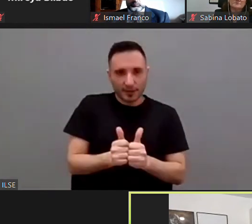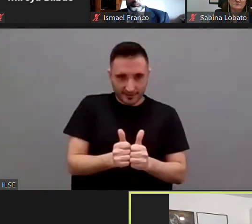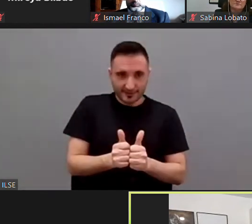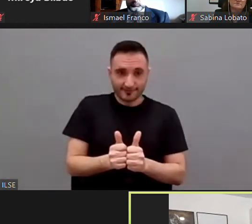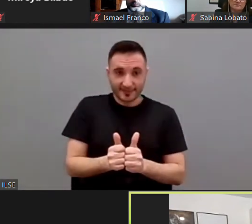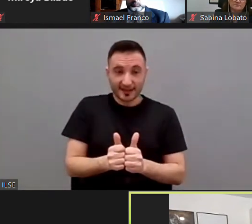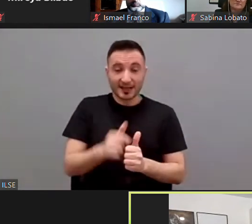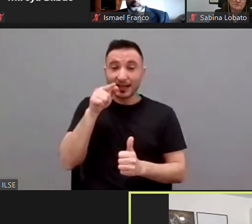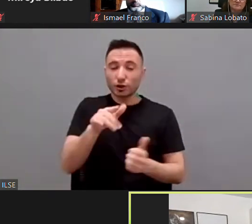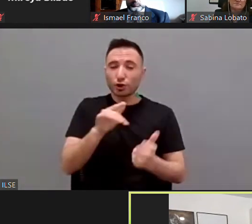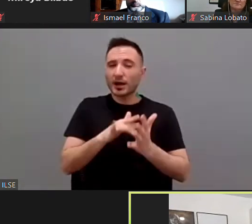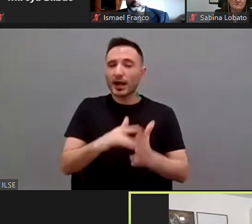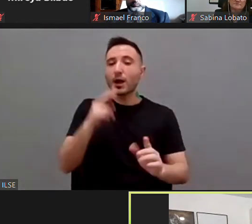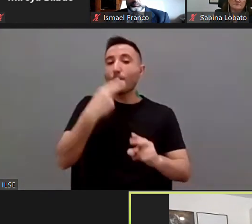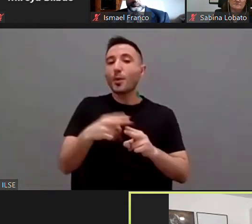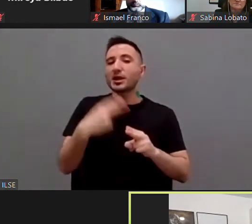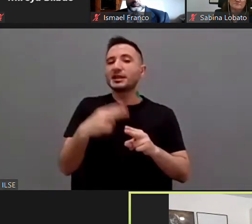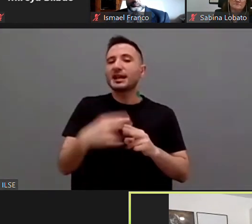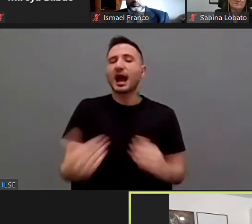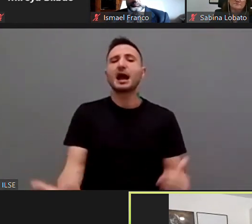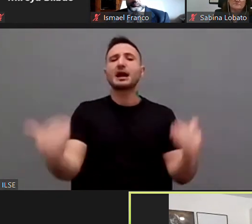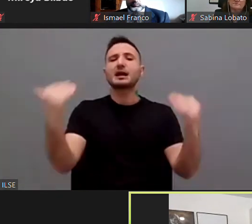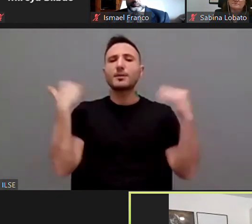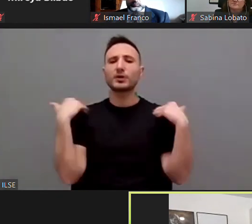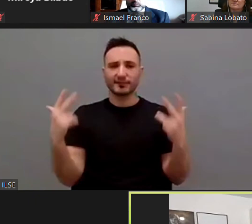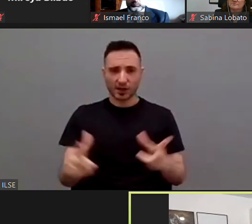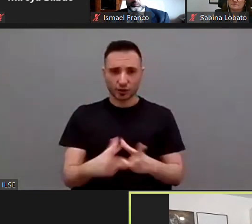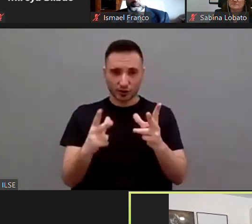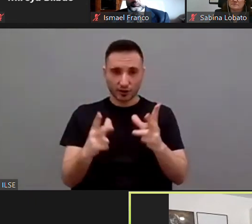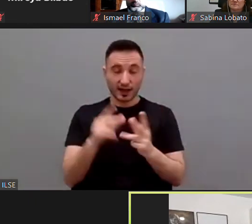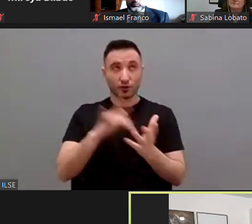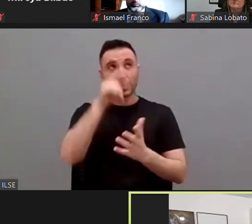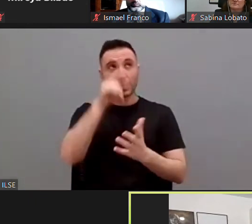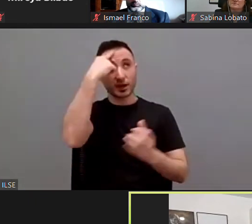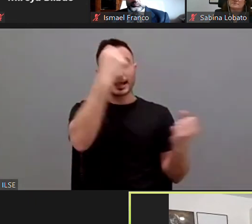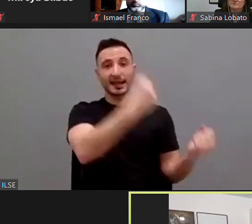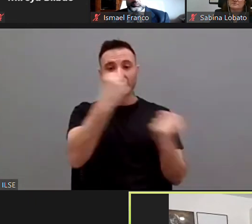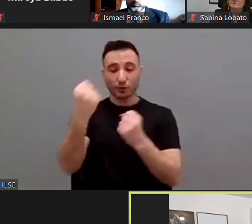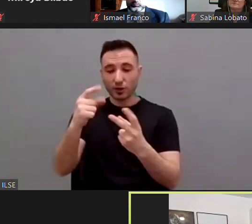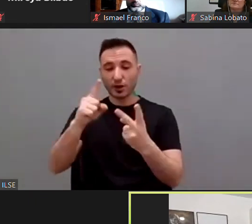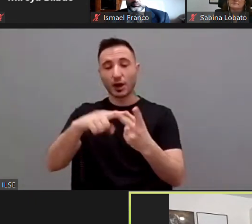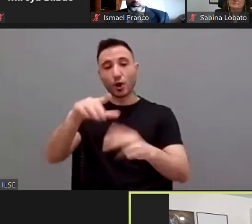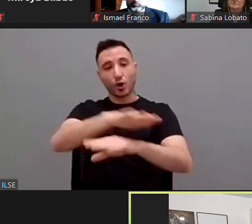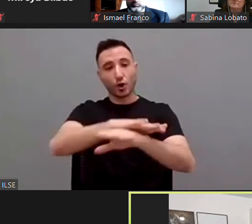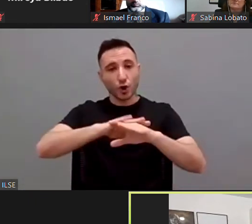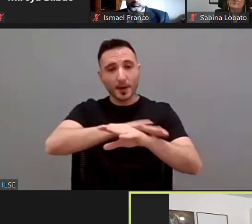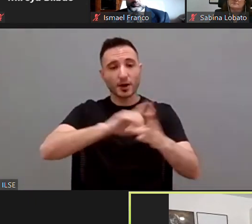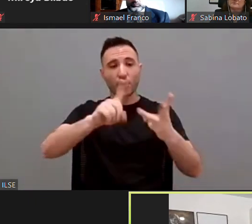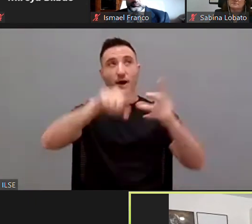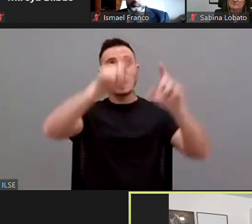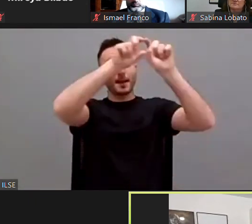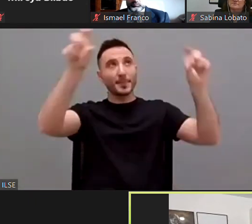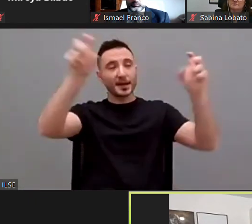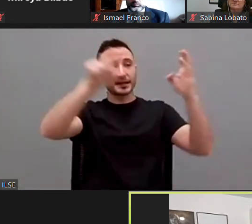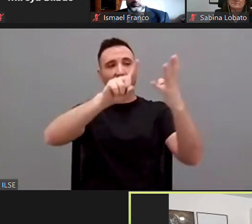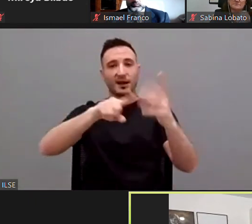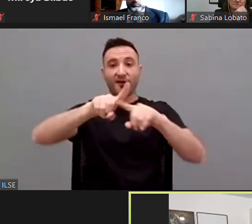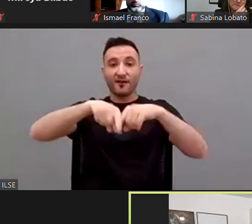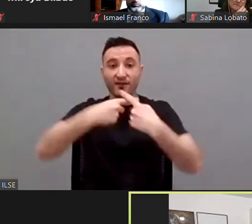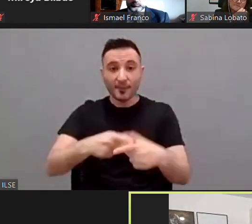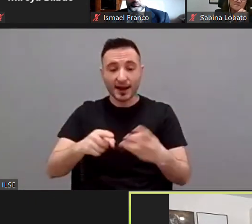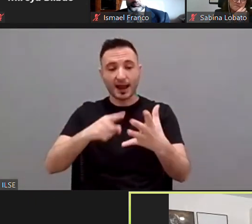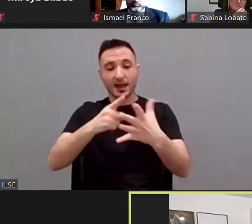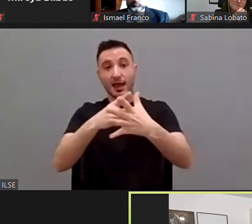corresponsabilidad social. Y la corresponsabilidad social lleva a implicar a las instituciones, al gobierno, a las empresas, a las familias y a la